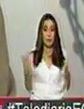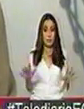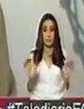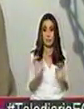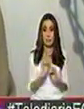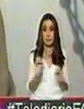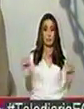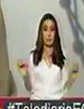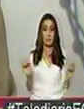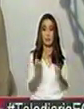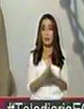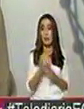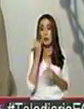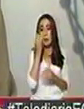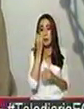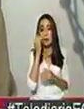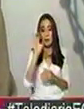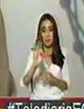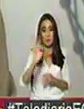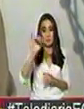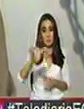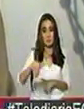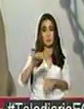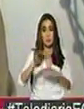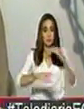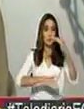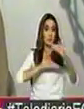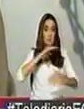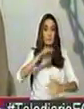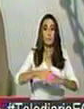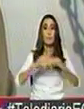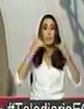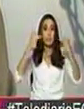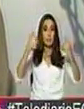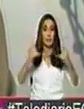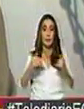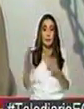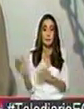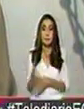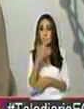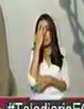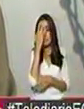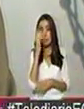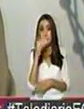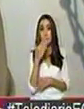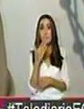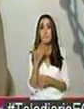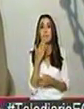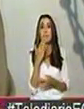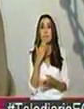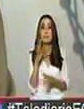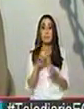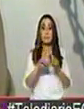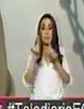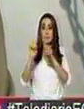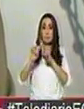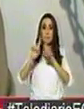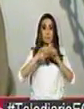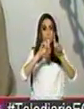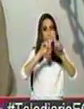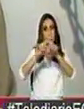no solamente de eso. Por ello se va a llamar la ciudad de interculturalidad, porque también hay distintas religiones. Ajá. Que